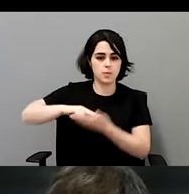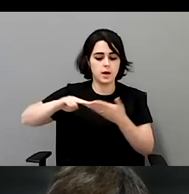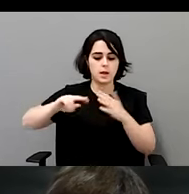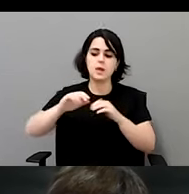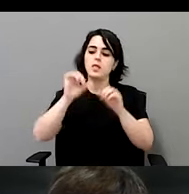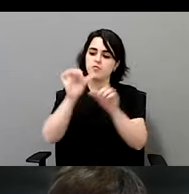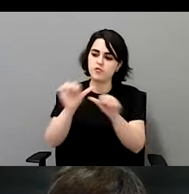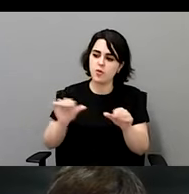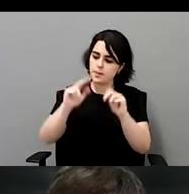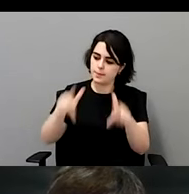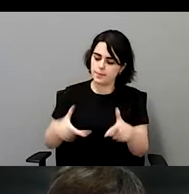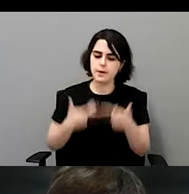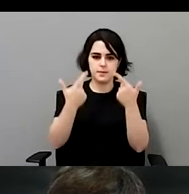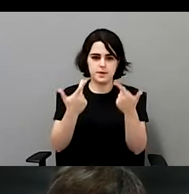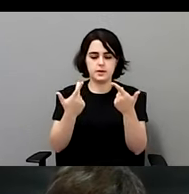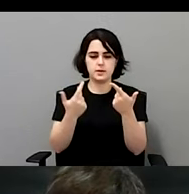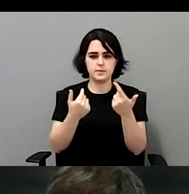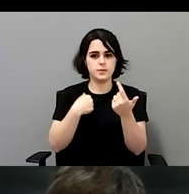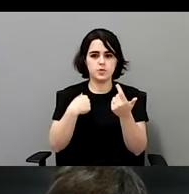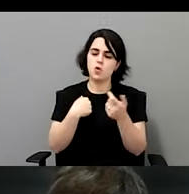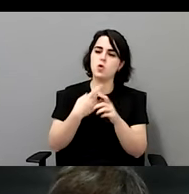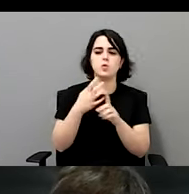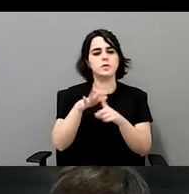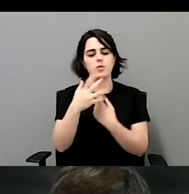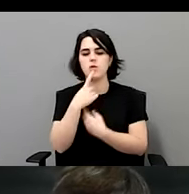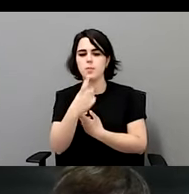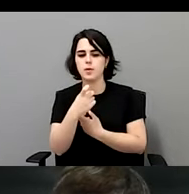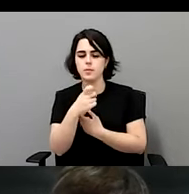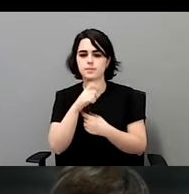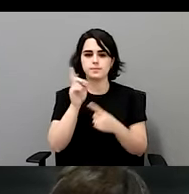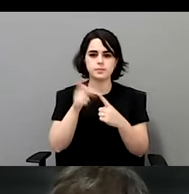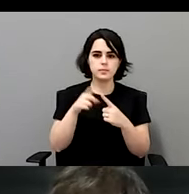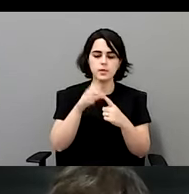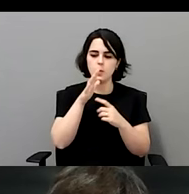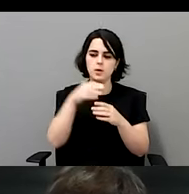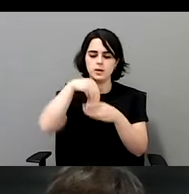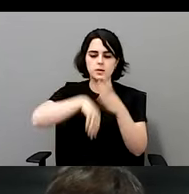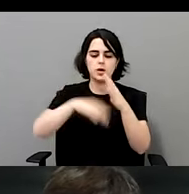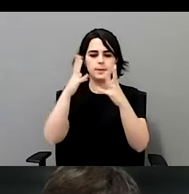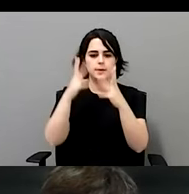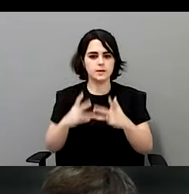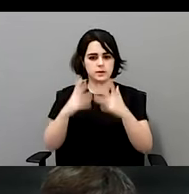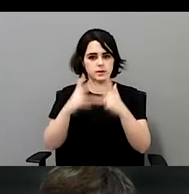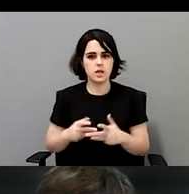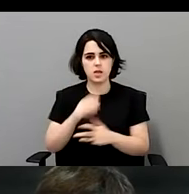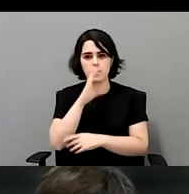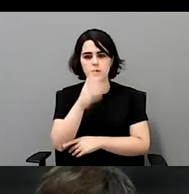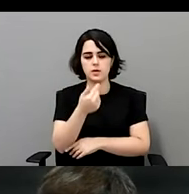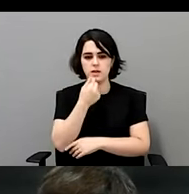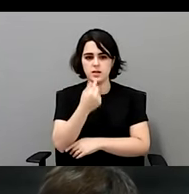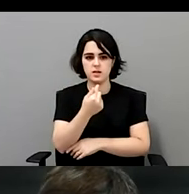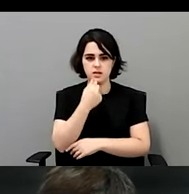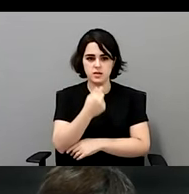permite. Lo tuve complicado. Por un lado, con la administración, porque había la